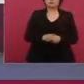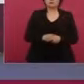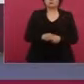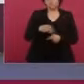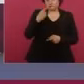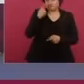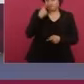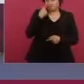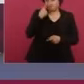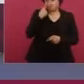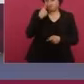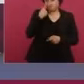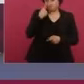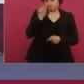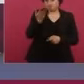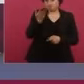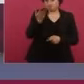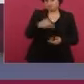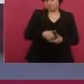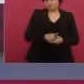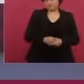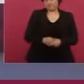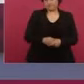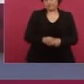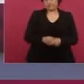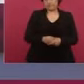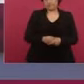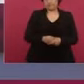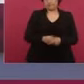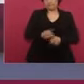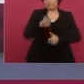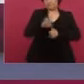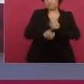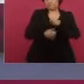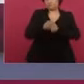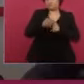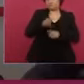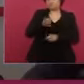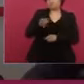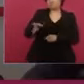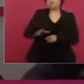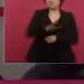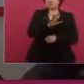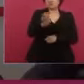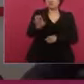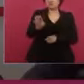Miren, ¿como cuántos votos de más? ¿Como 500,000? 500,000, más o menos. Más o menos.